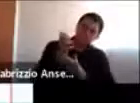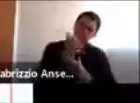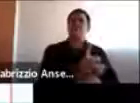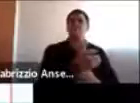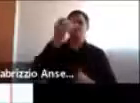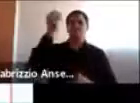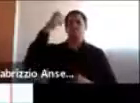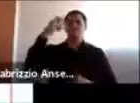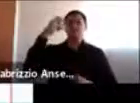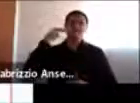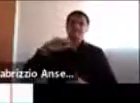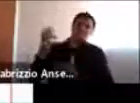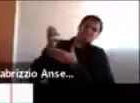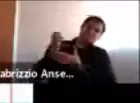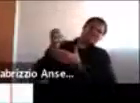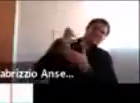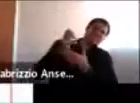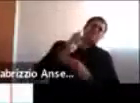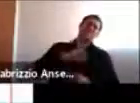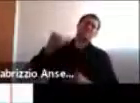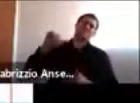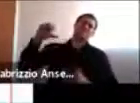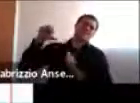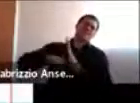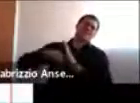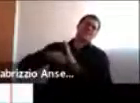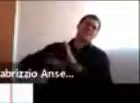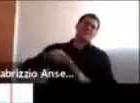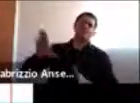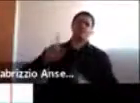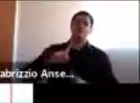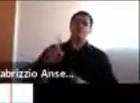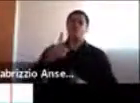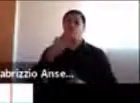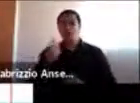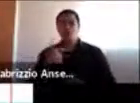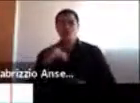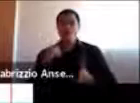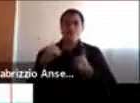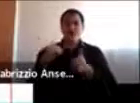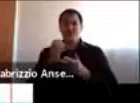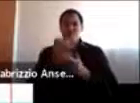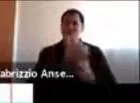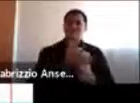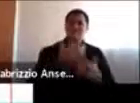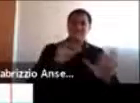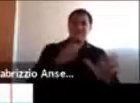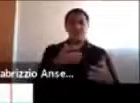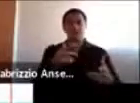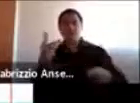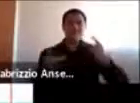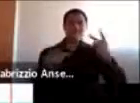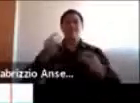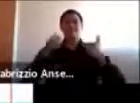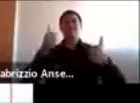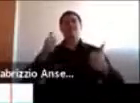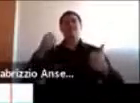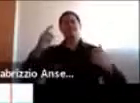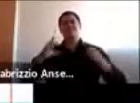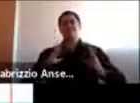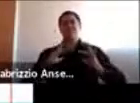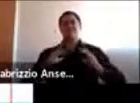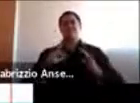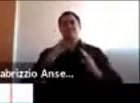negativo esto tiene que ser entretenido lo tenemos que pasar bien tenemos que estar felices mientras aprendemos y si no mejor hagamos otra cosa y no